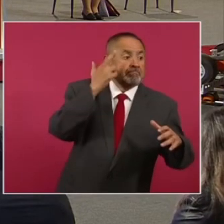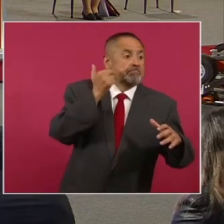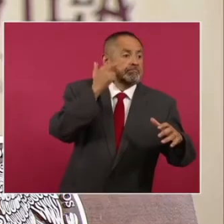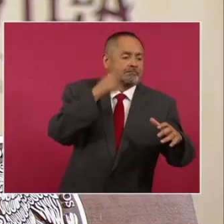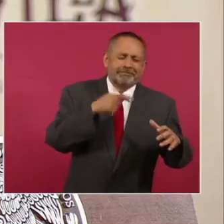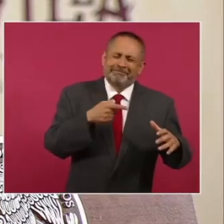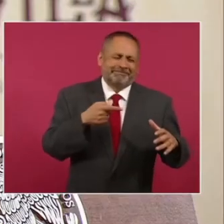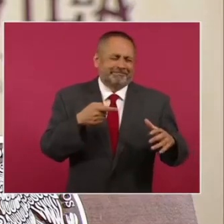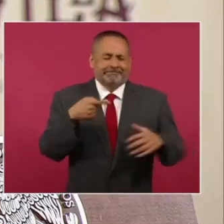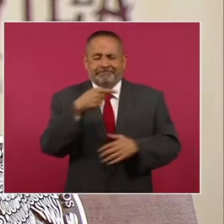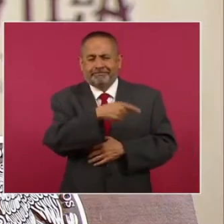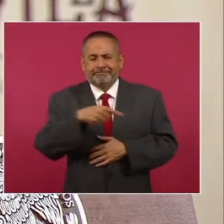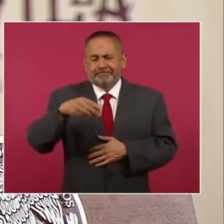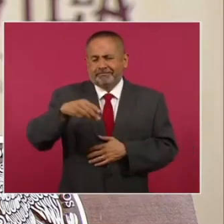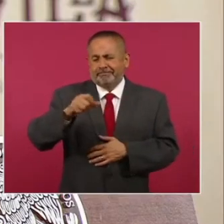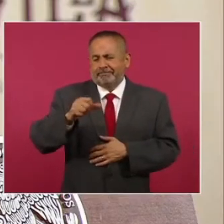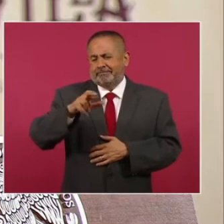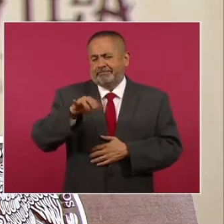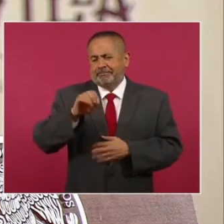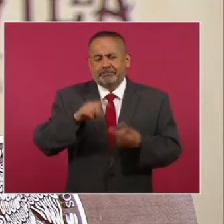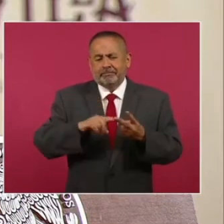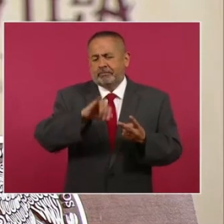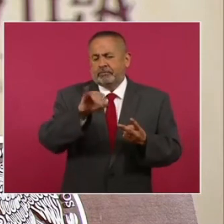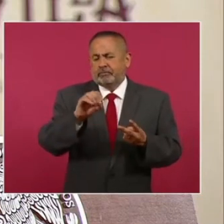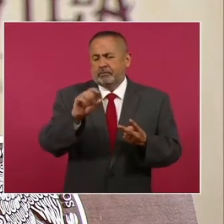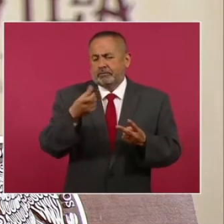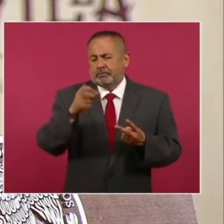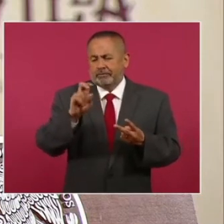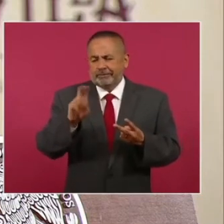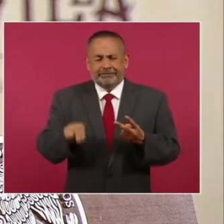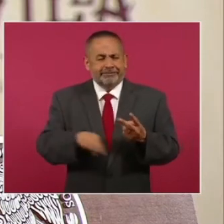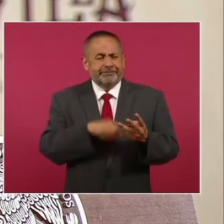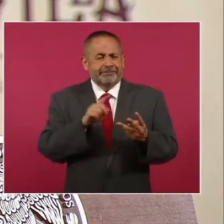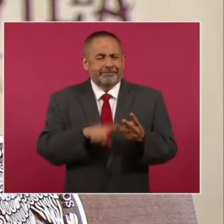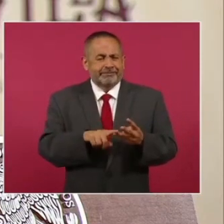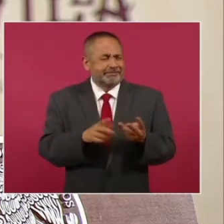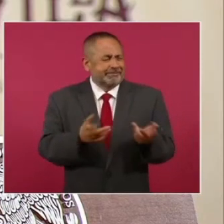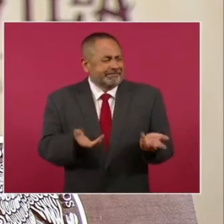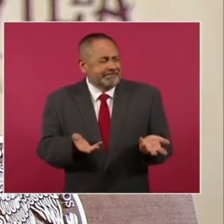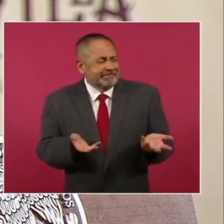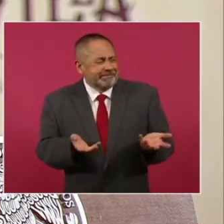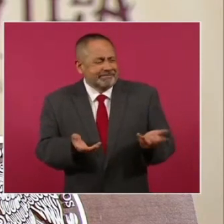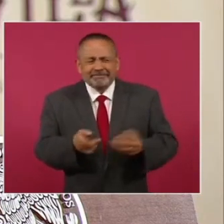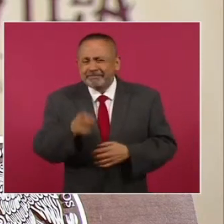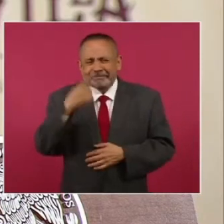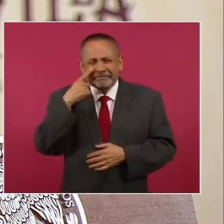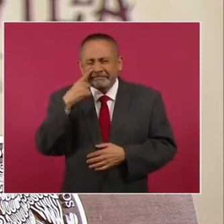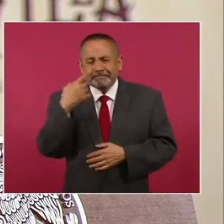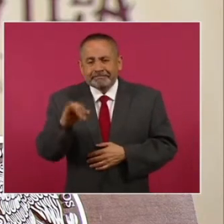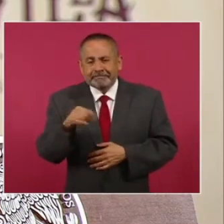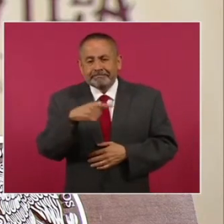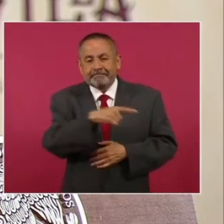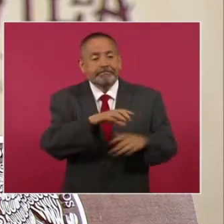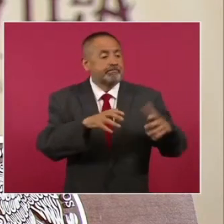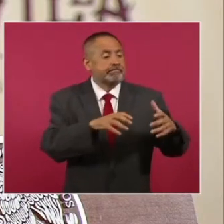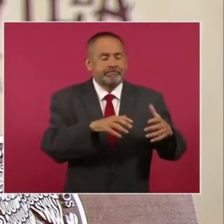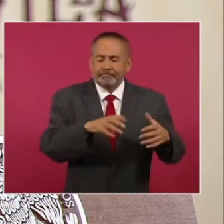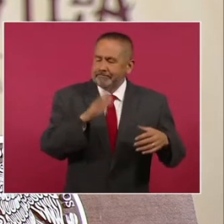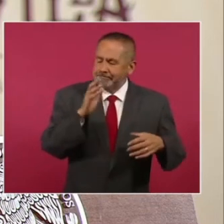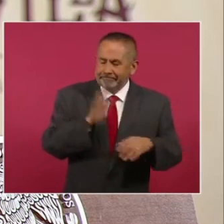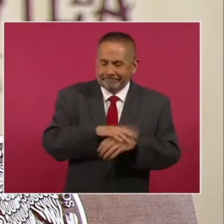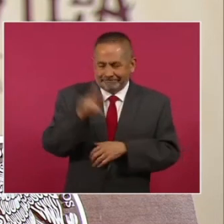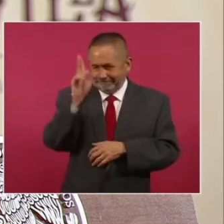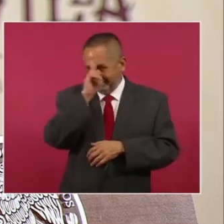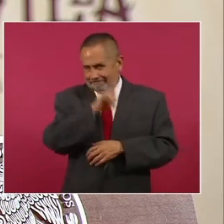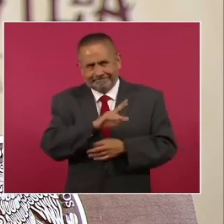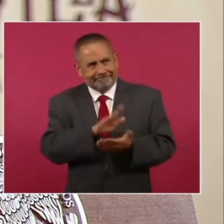Mario Levario Turcot, Joaquín López Dóriga, pero fíjense, la mención honorífica se